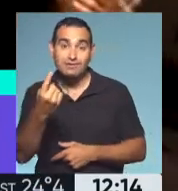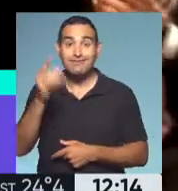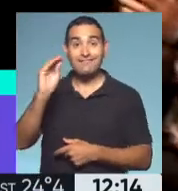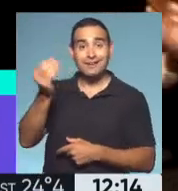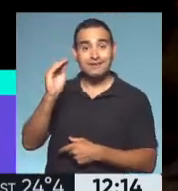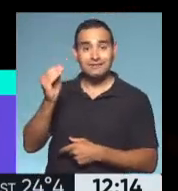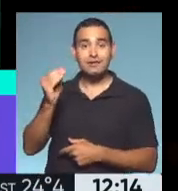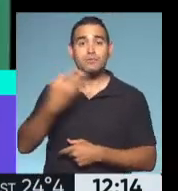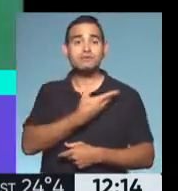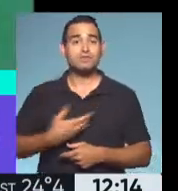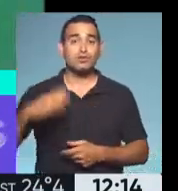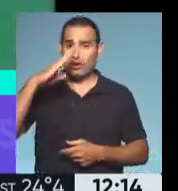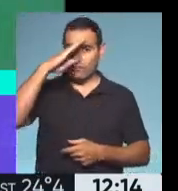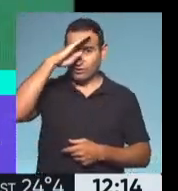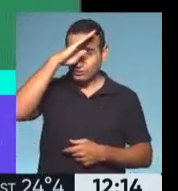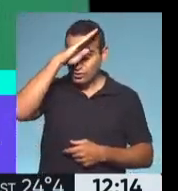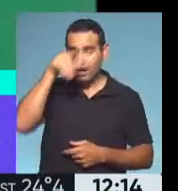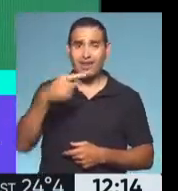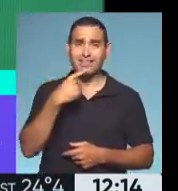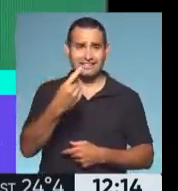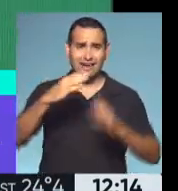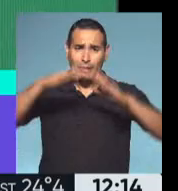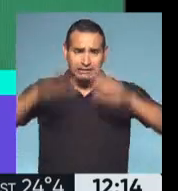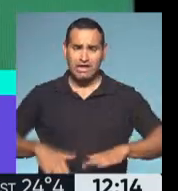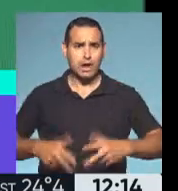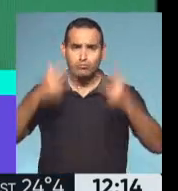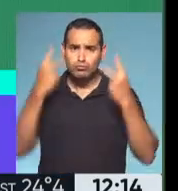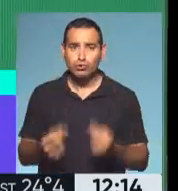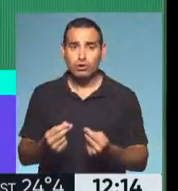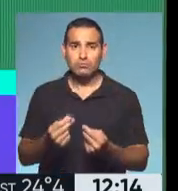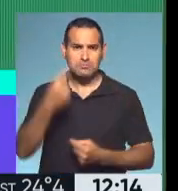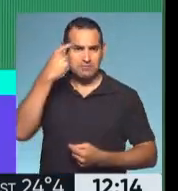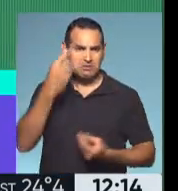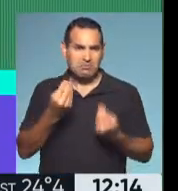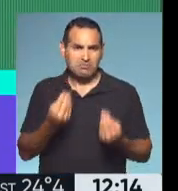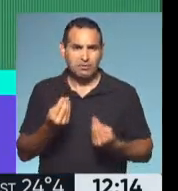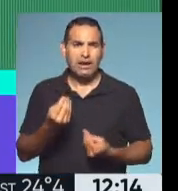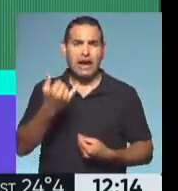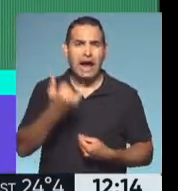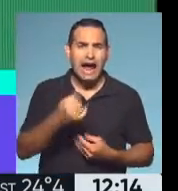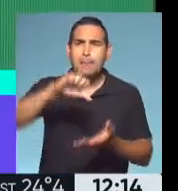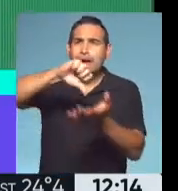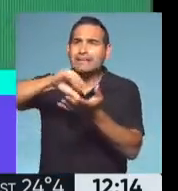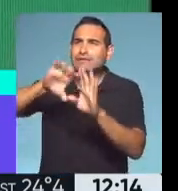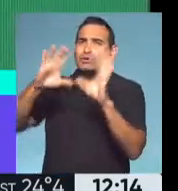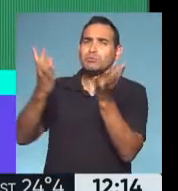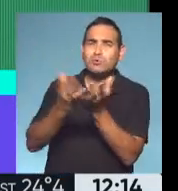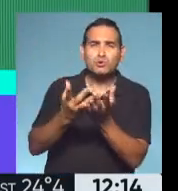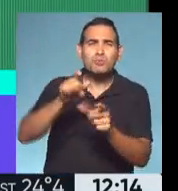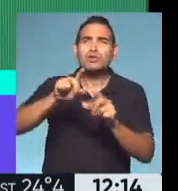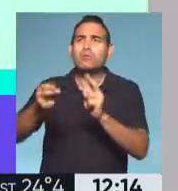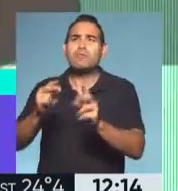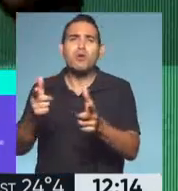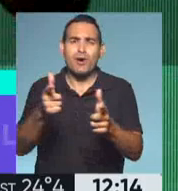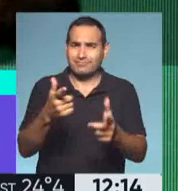Brasil, Bolsonaro rechazó decretar un confinamiento y se preguntó si acaso existe algún país del mundo donde no muera